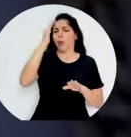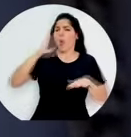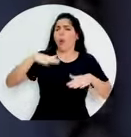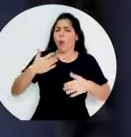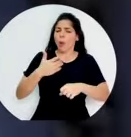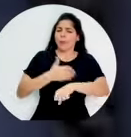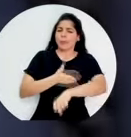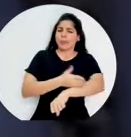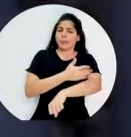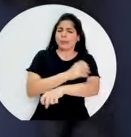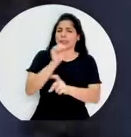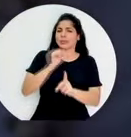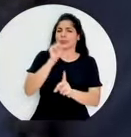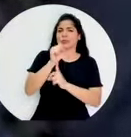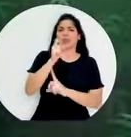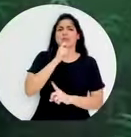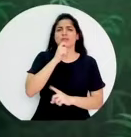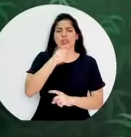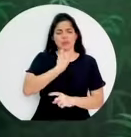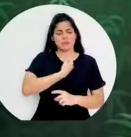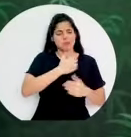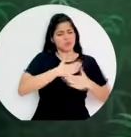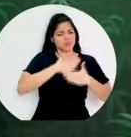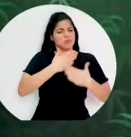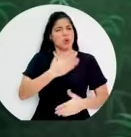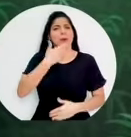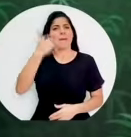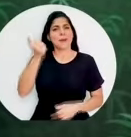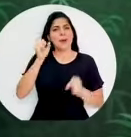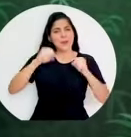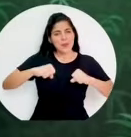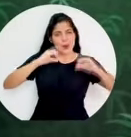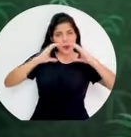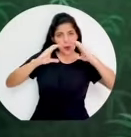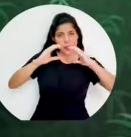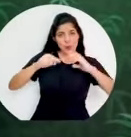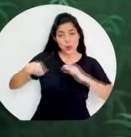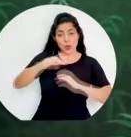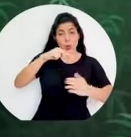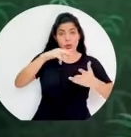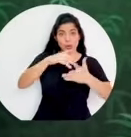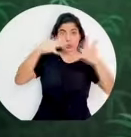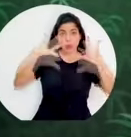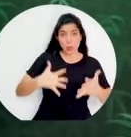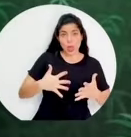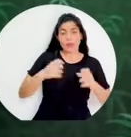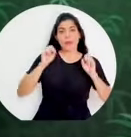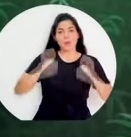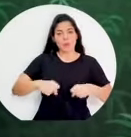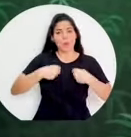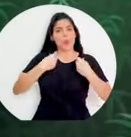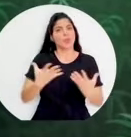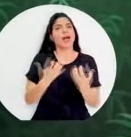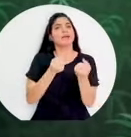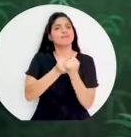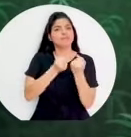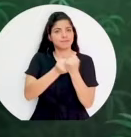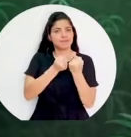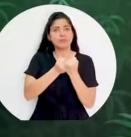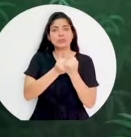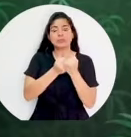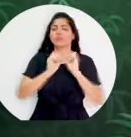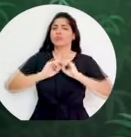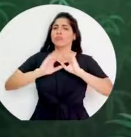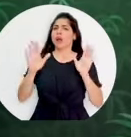sabrá sobreponerse a la adversidad para dar lo mejor de sí mismos y comunicarse con sus estudiantes y brindarles el